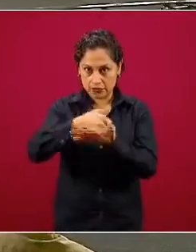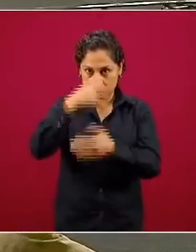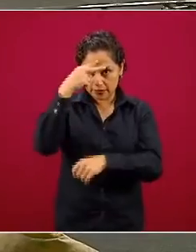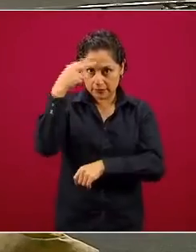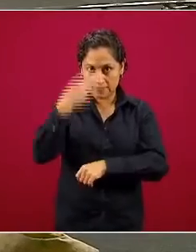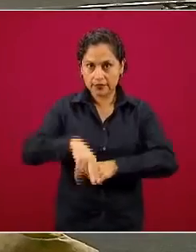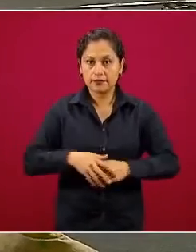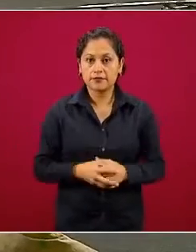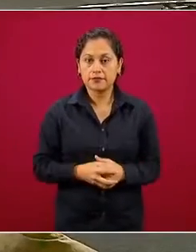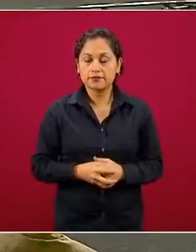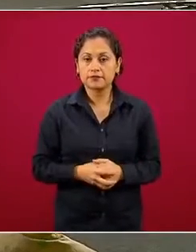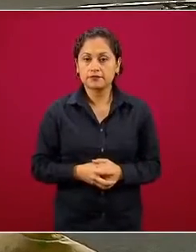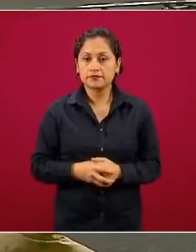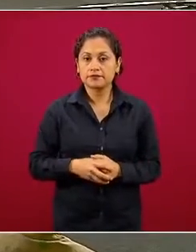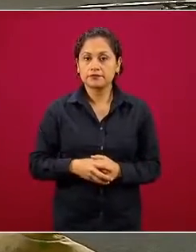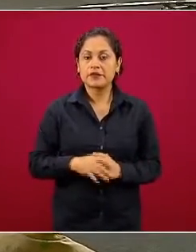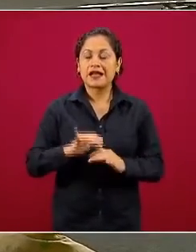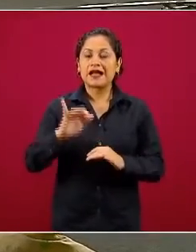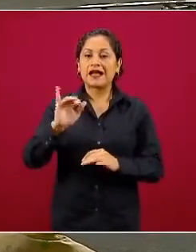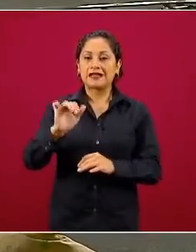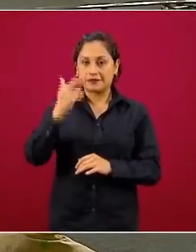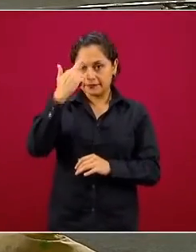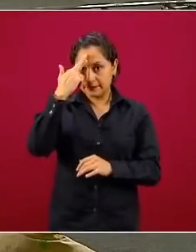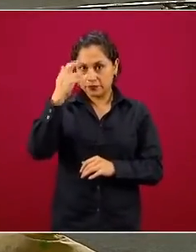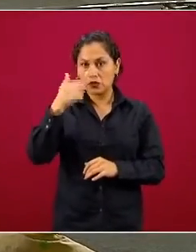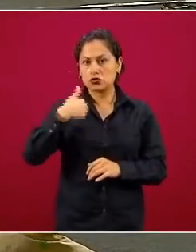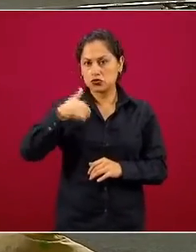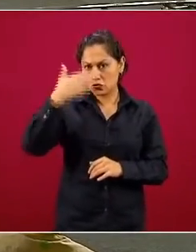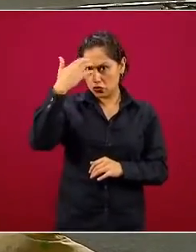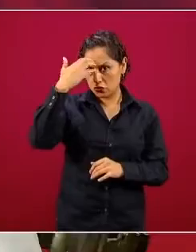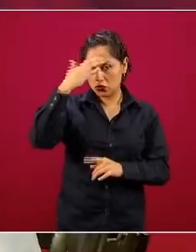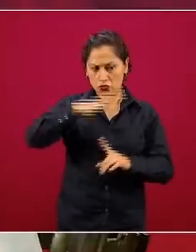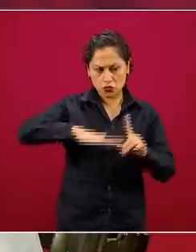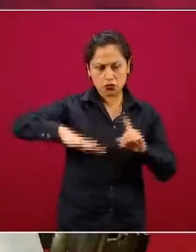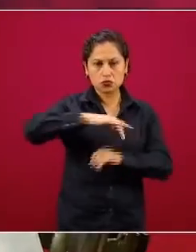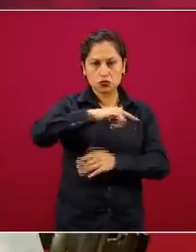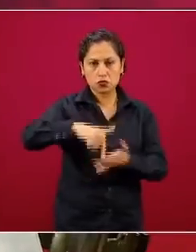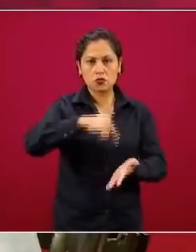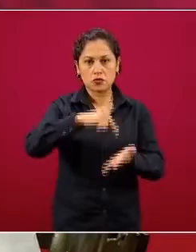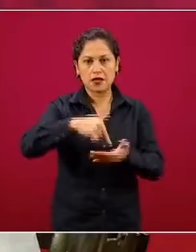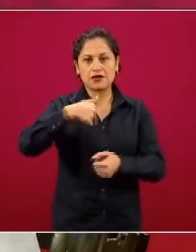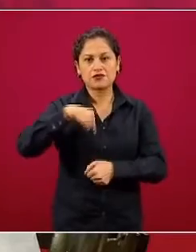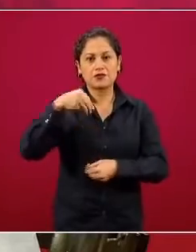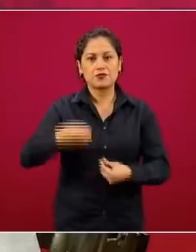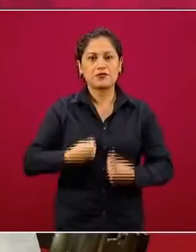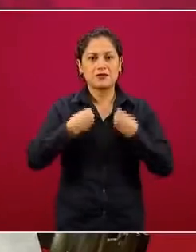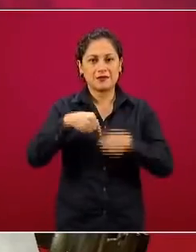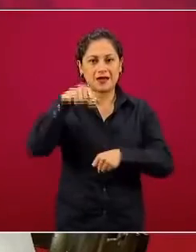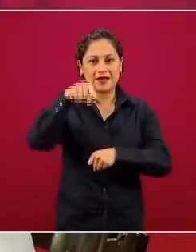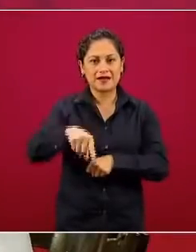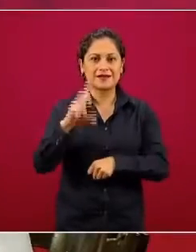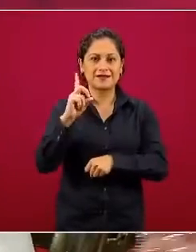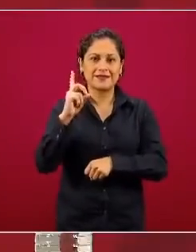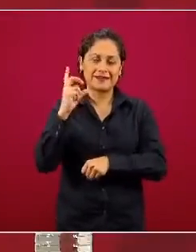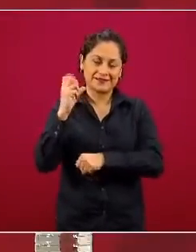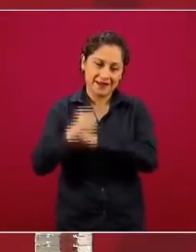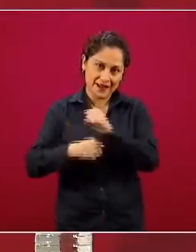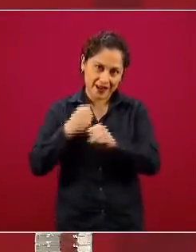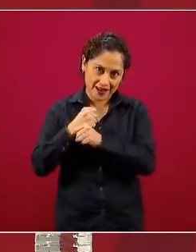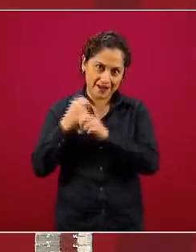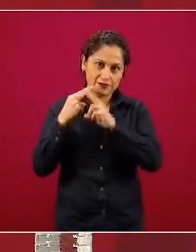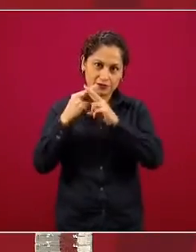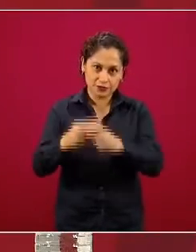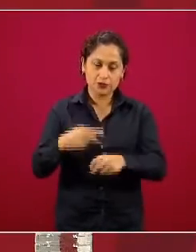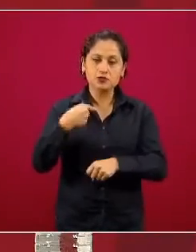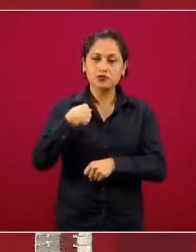Ah, sí. Conozco bien San Andrés, viví ahí 30 años. Vamos a ver exactamente qué es lo que está